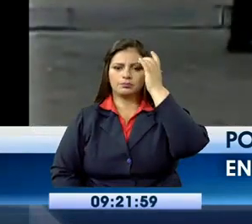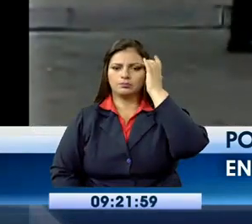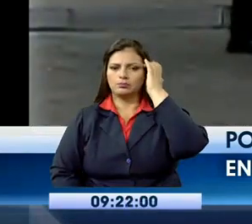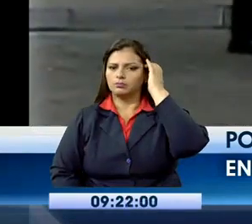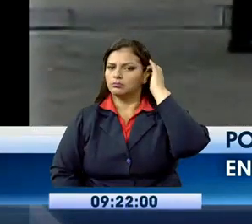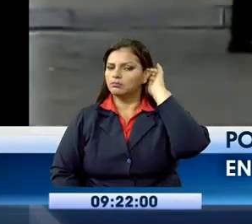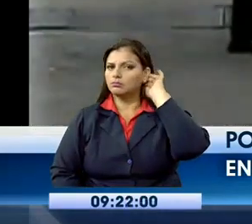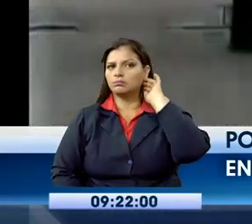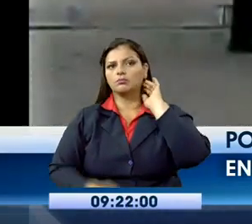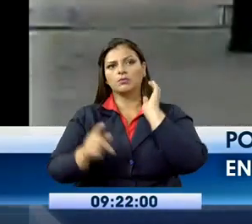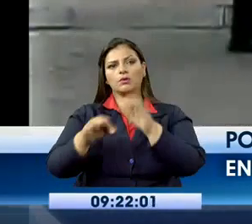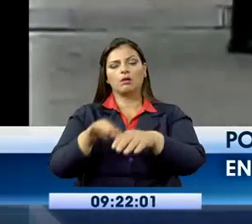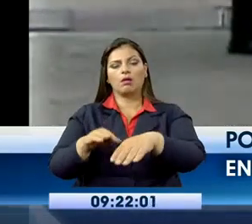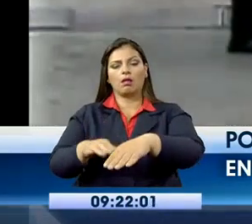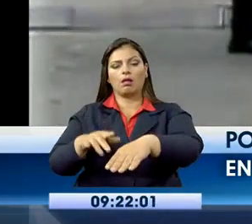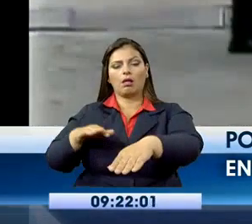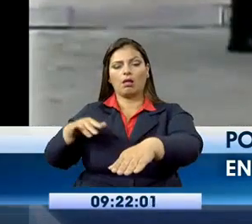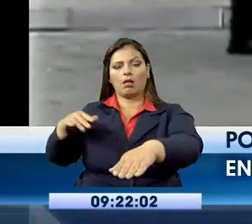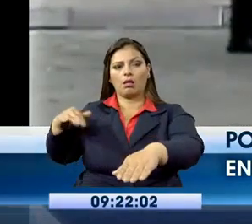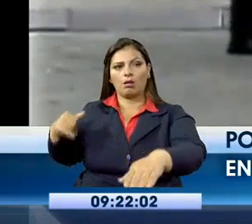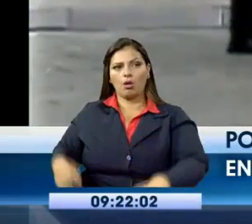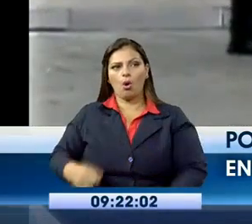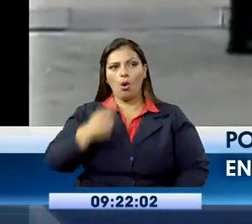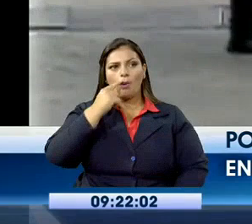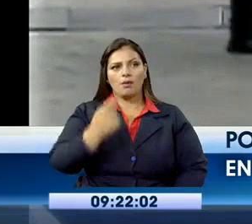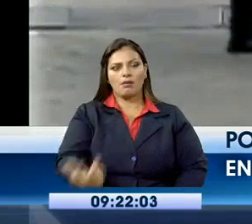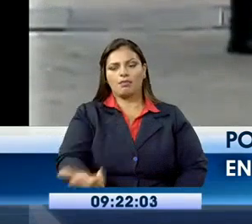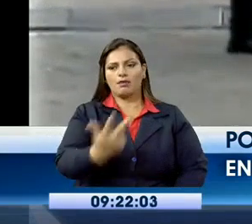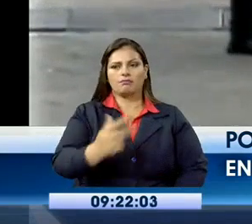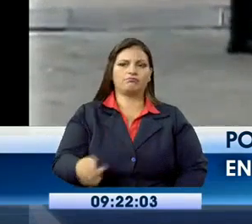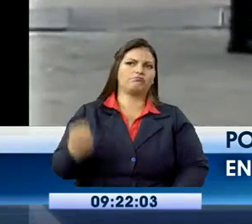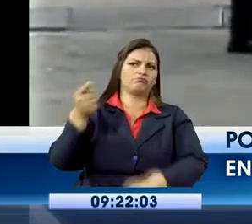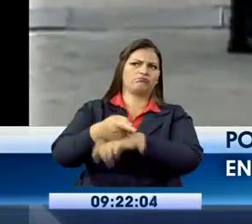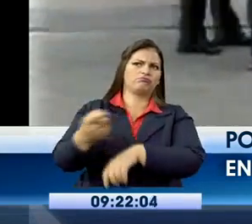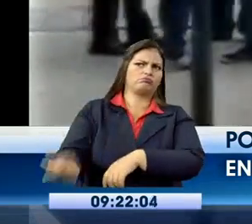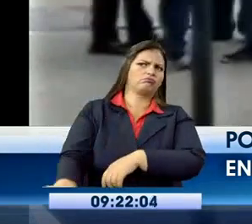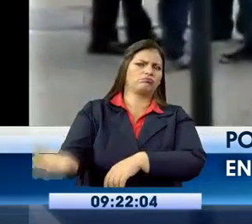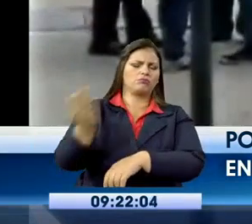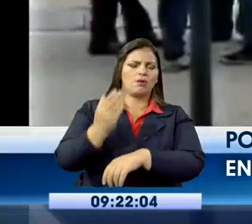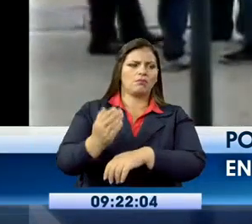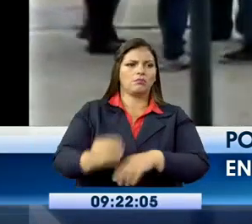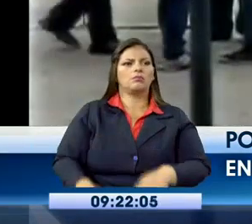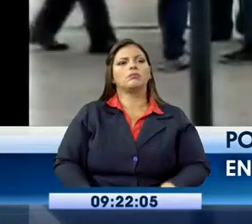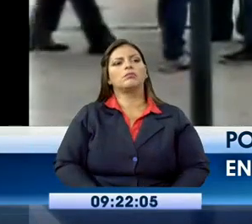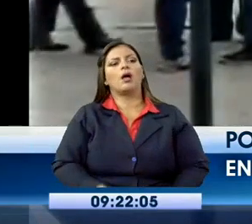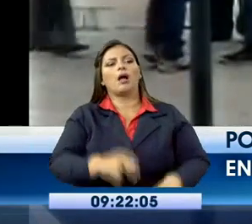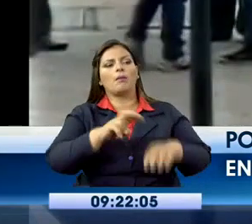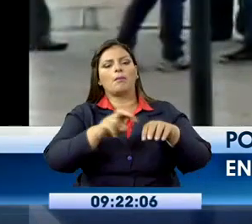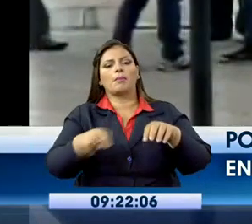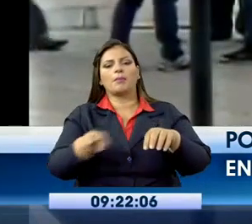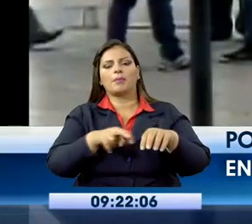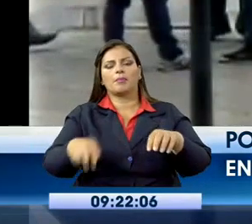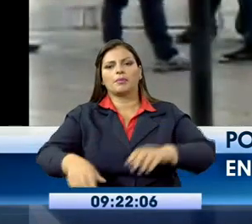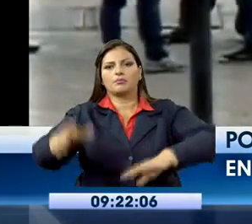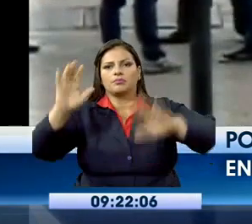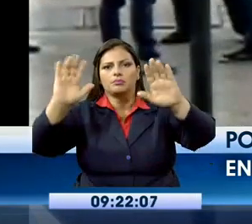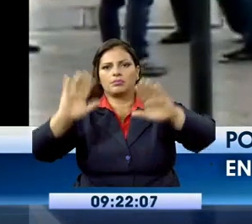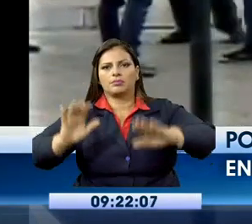El tránsito se agudizaba, pero los sujetos fueron bajados del automotor para ser inspeccionados.